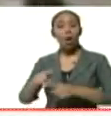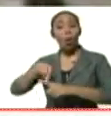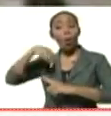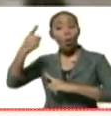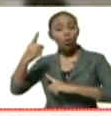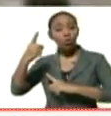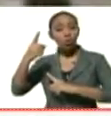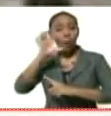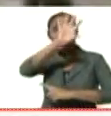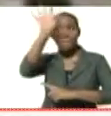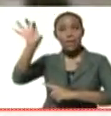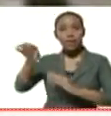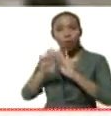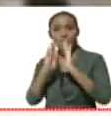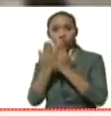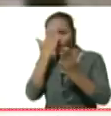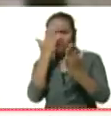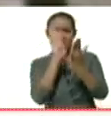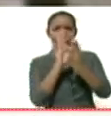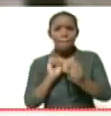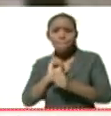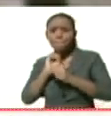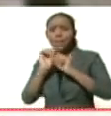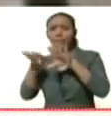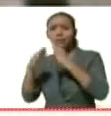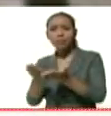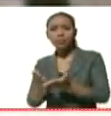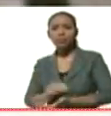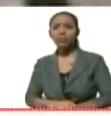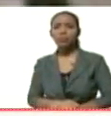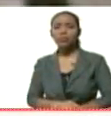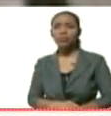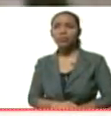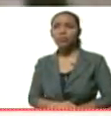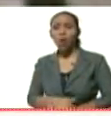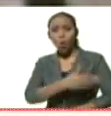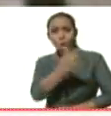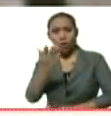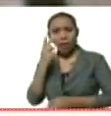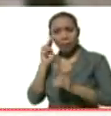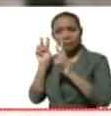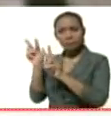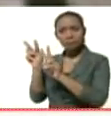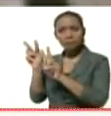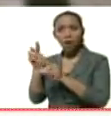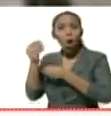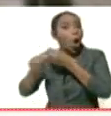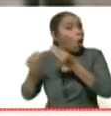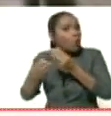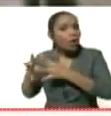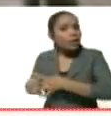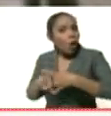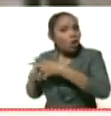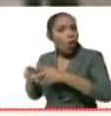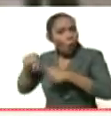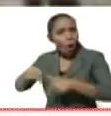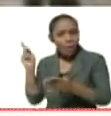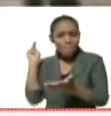del mundo están enfrentando la pandemia. Ustedes ven cómo Estados Unidos hoy